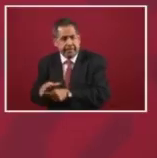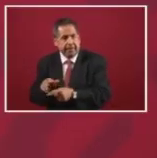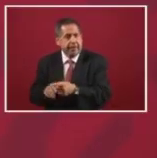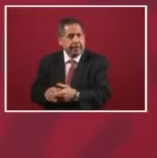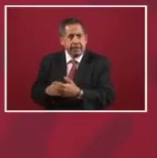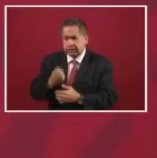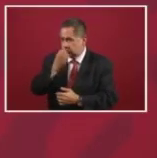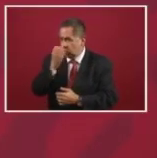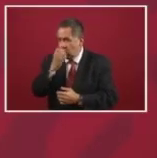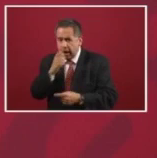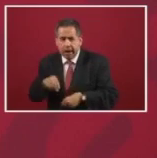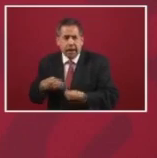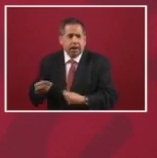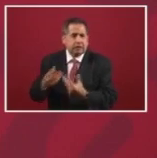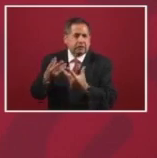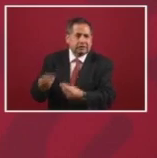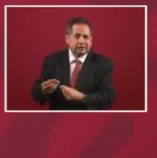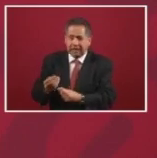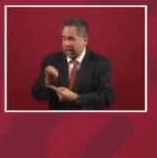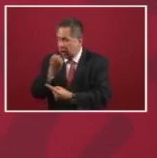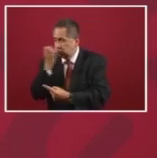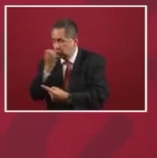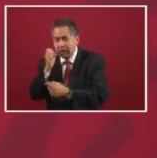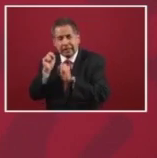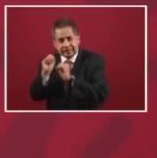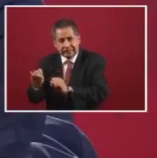de escuelas, no cárceles.